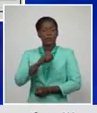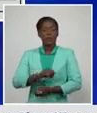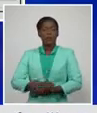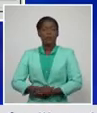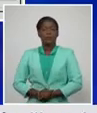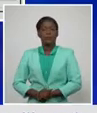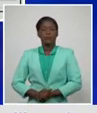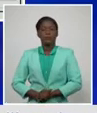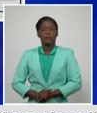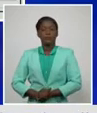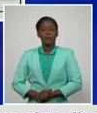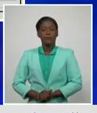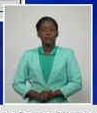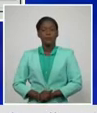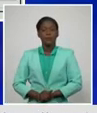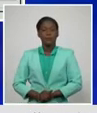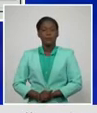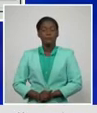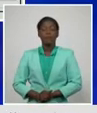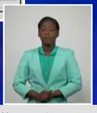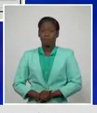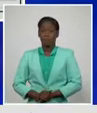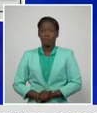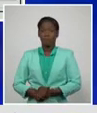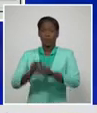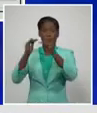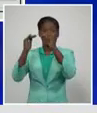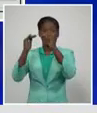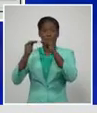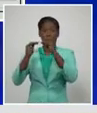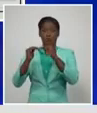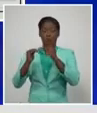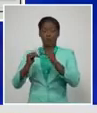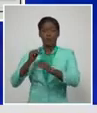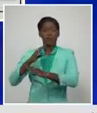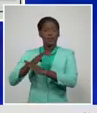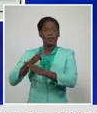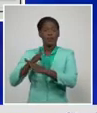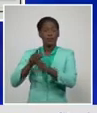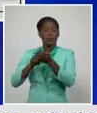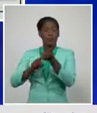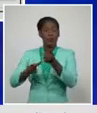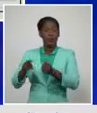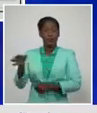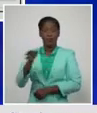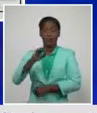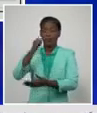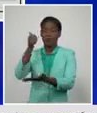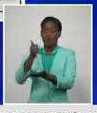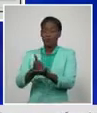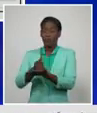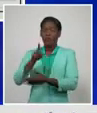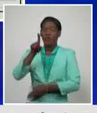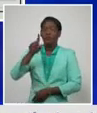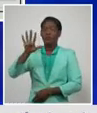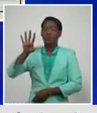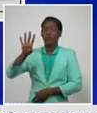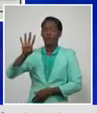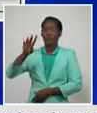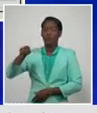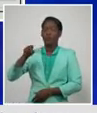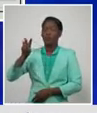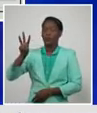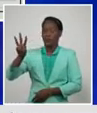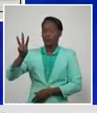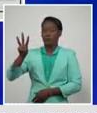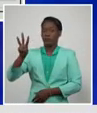casos. Y las tasas más elevadas en Santiago de Cuba municipio, 154,3,